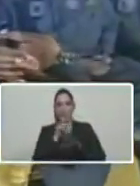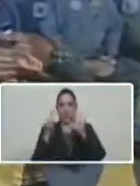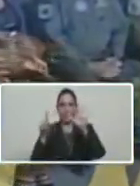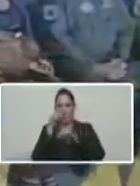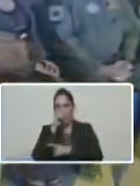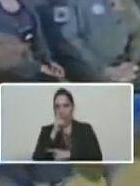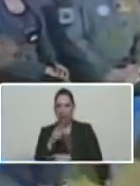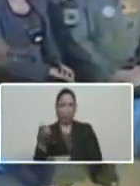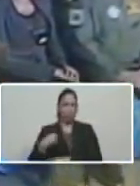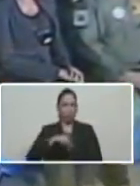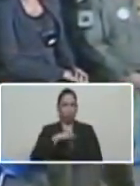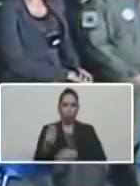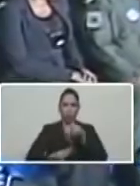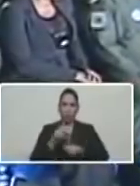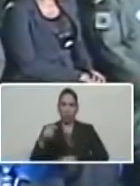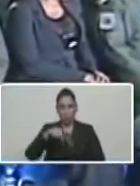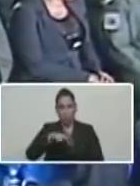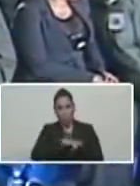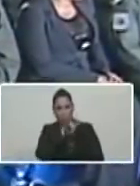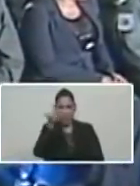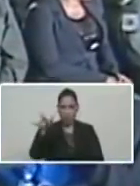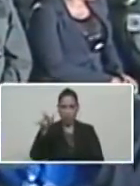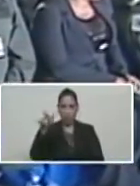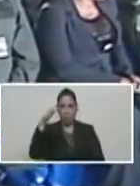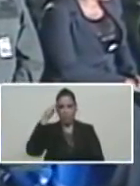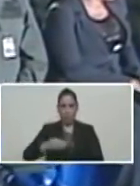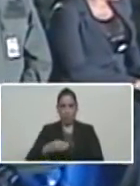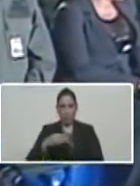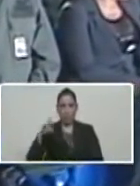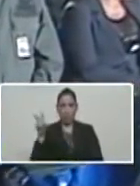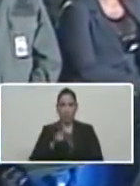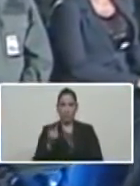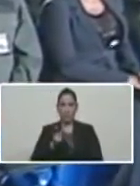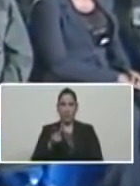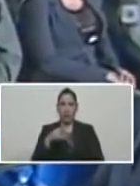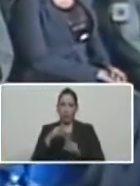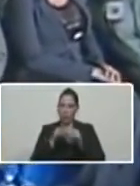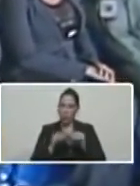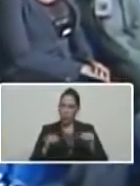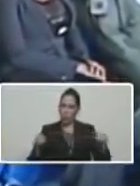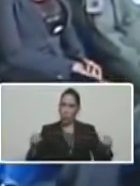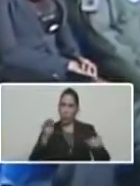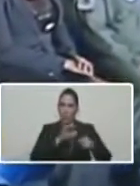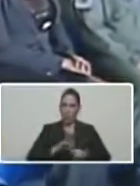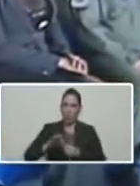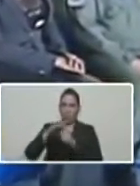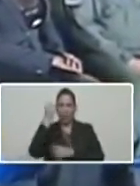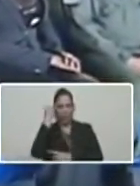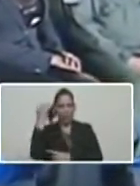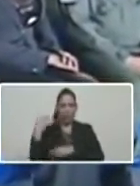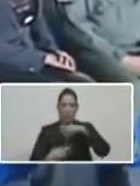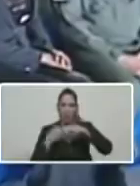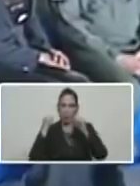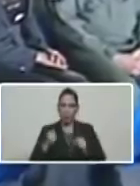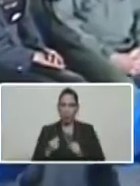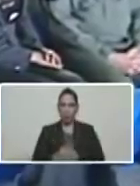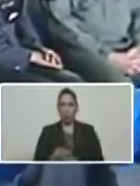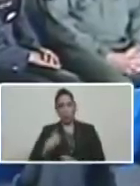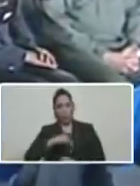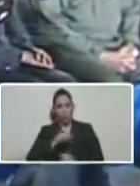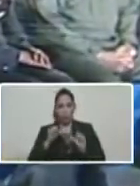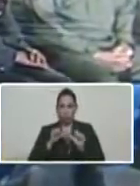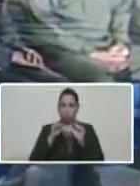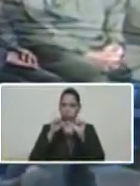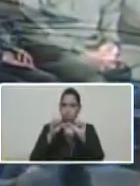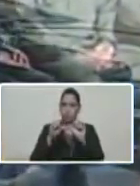sueños. Hoy la aviación militar bolivariana sigue siendo tierra fértil para las ideas progresistas y revolucionarias. Debemos continuar